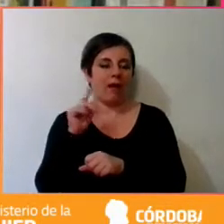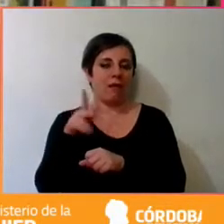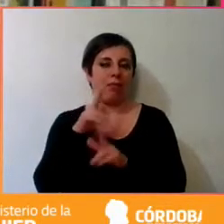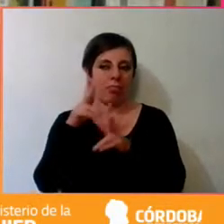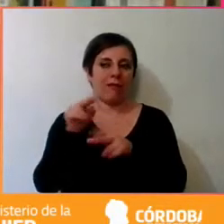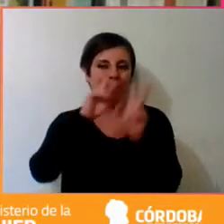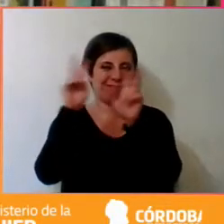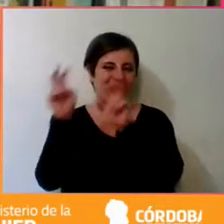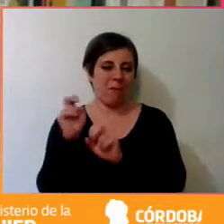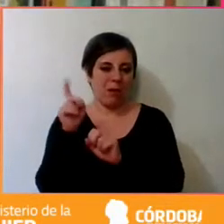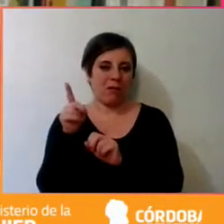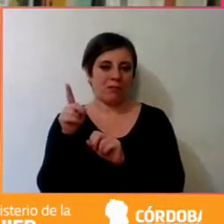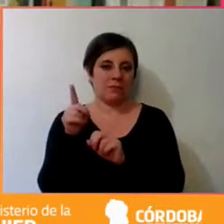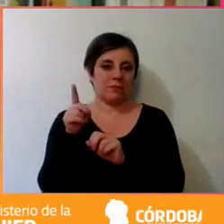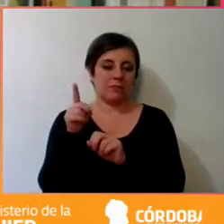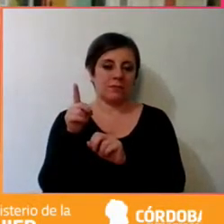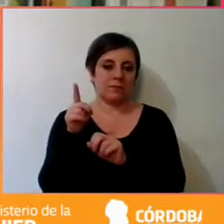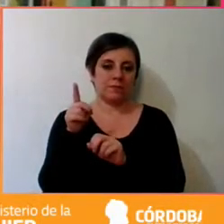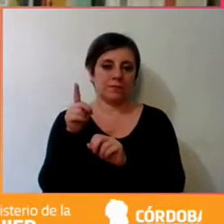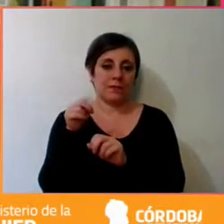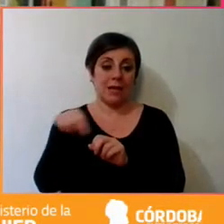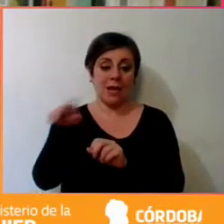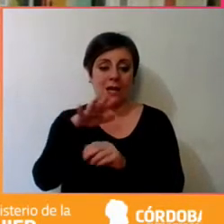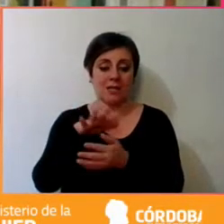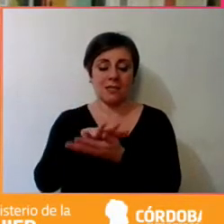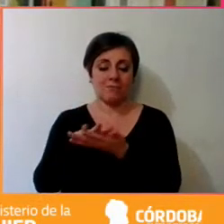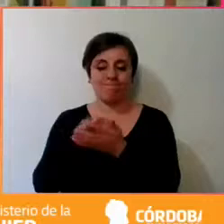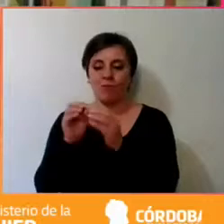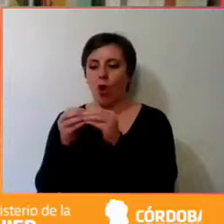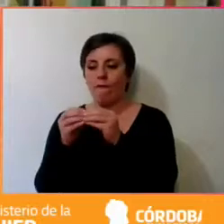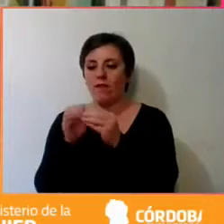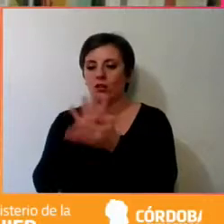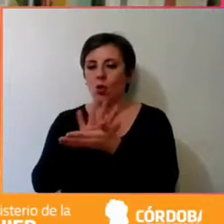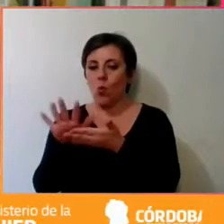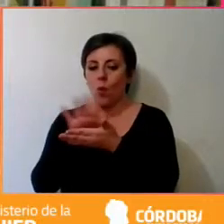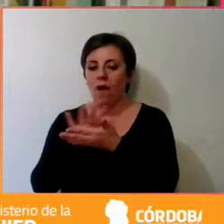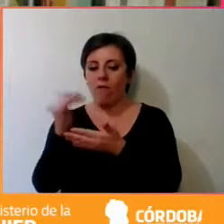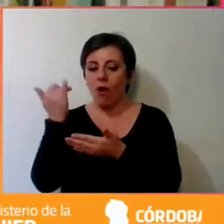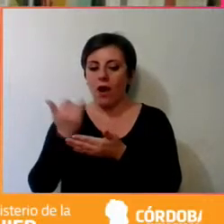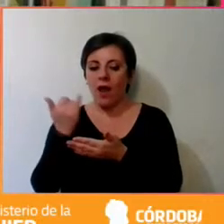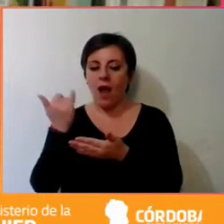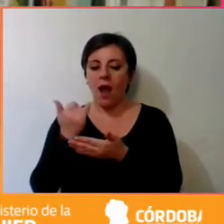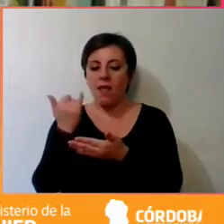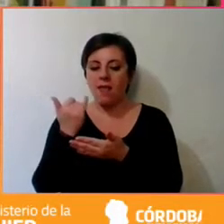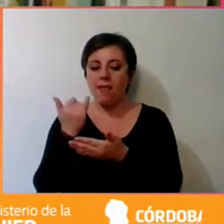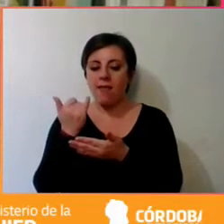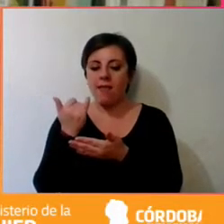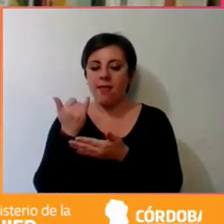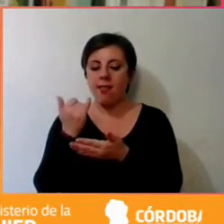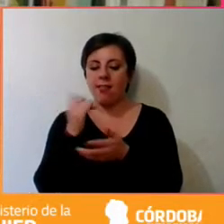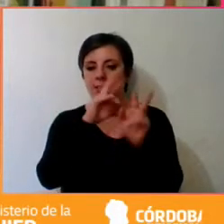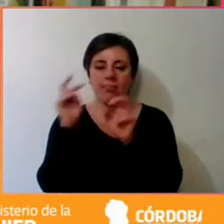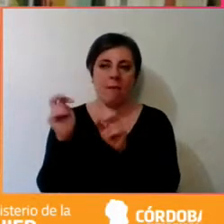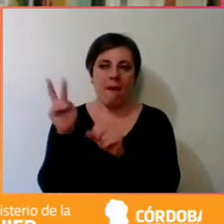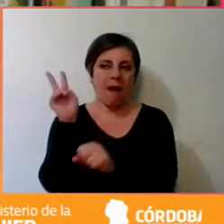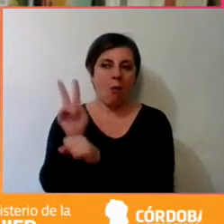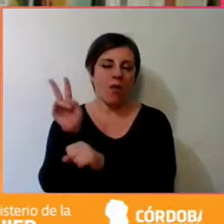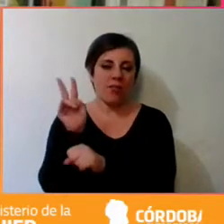tema, y por eso en ese conflicto nuevo que hay, no es conflicto social, el tema del